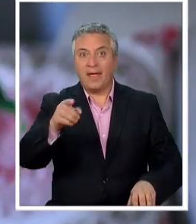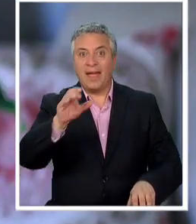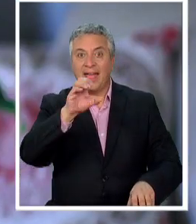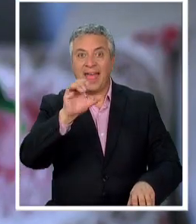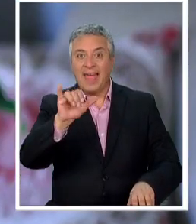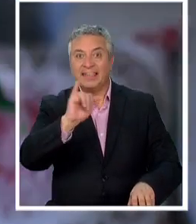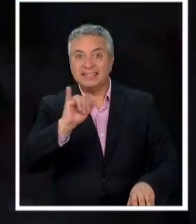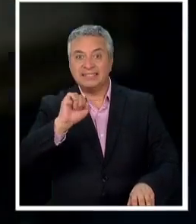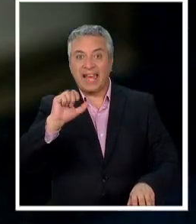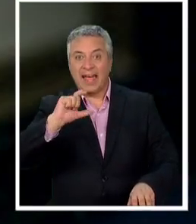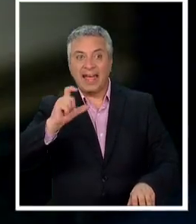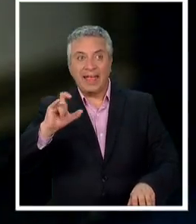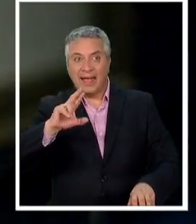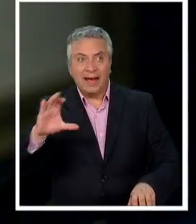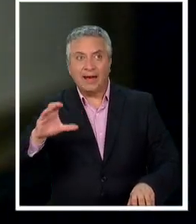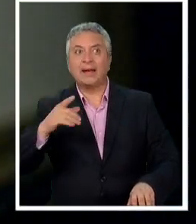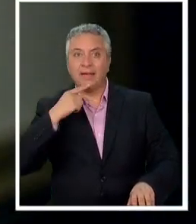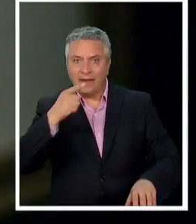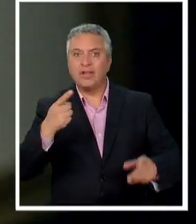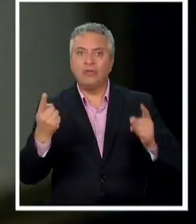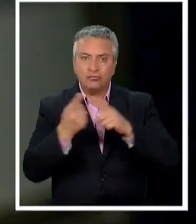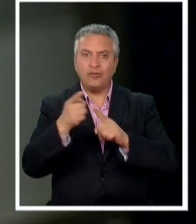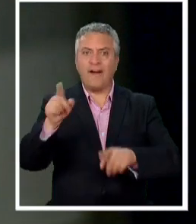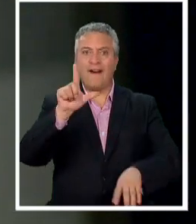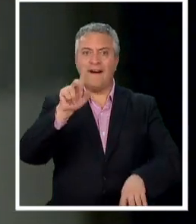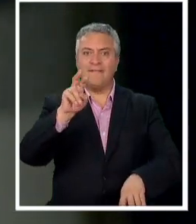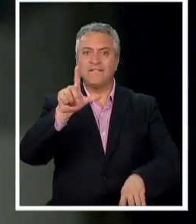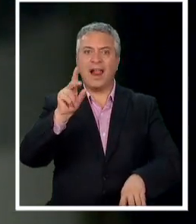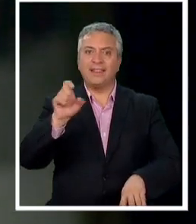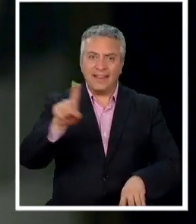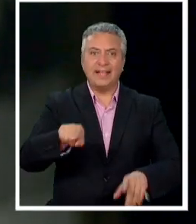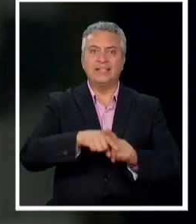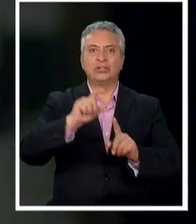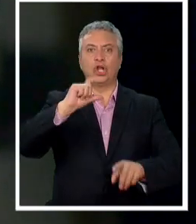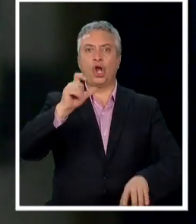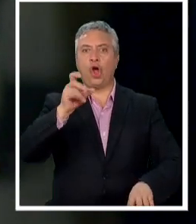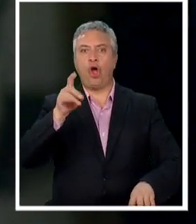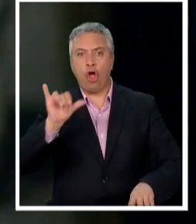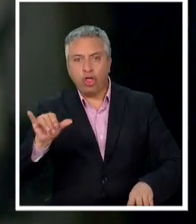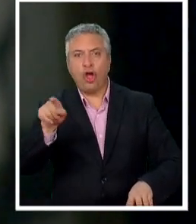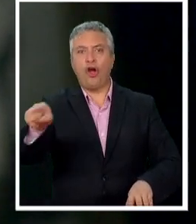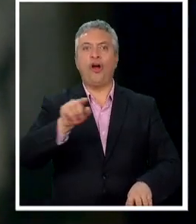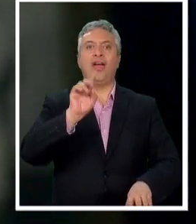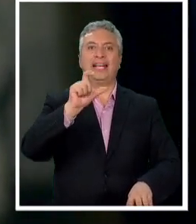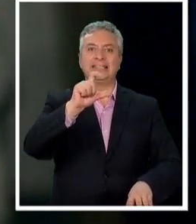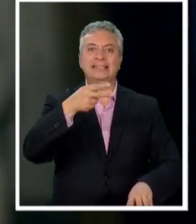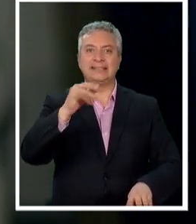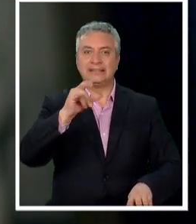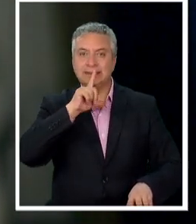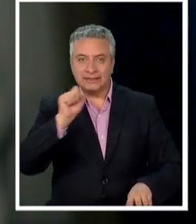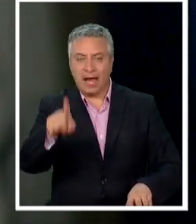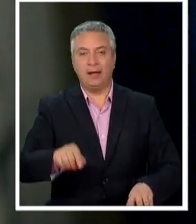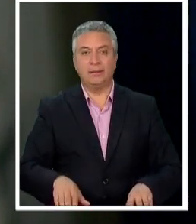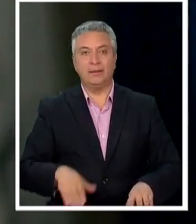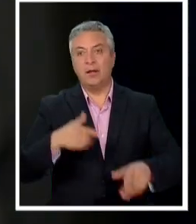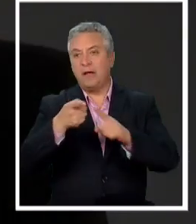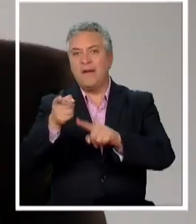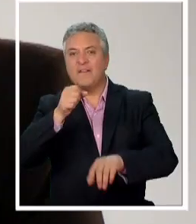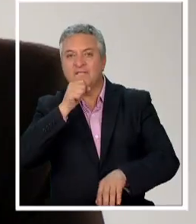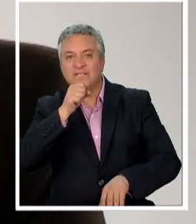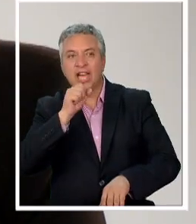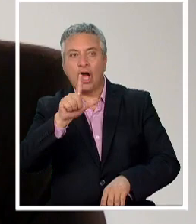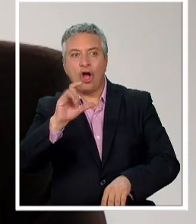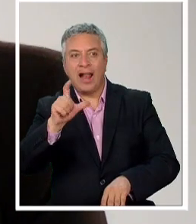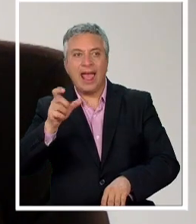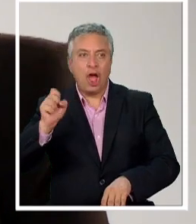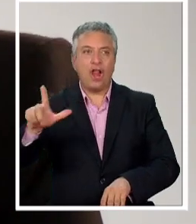Zaguirre se juntaba con Sergio Valdés, con Adán Godoy y con el Chita. A Leonel le decía el viejo Leonel, lo